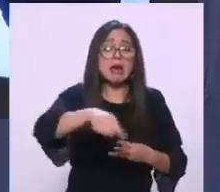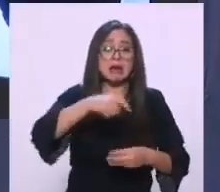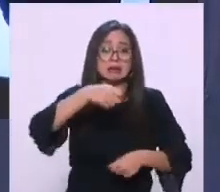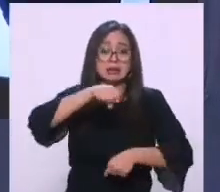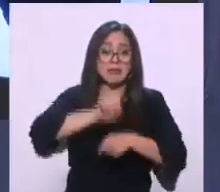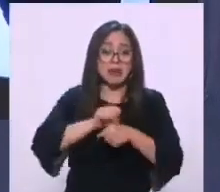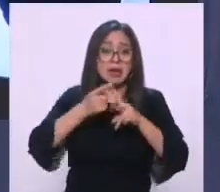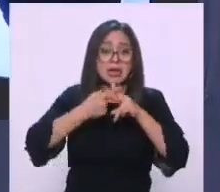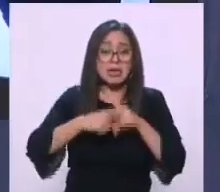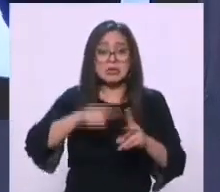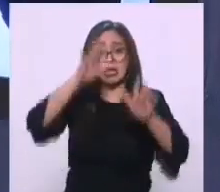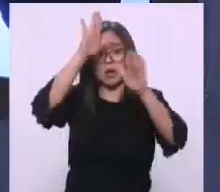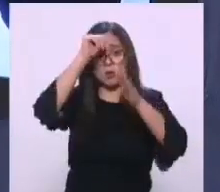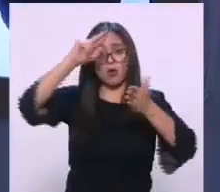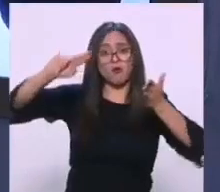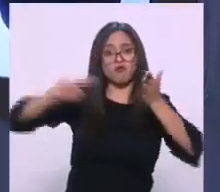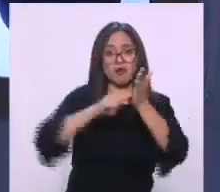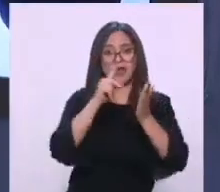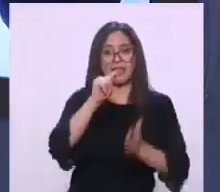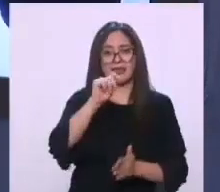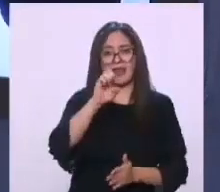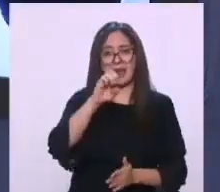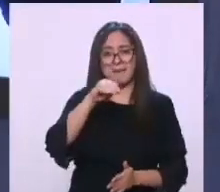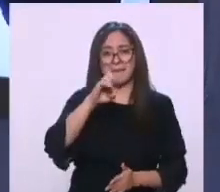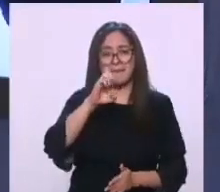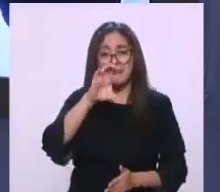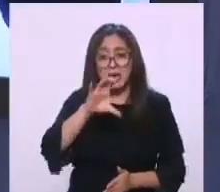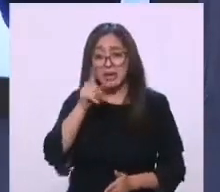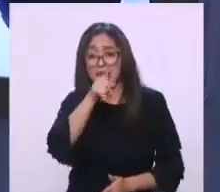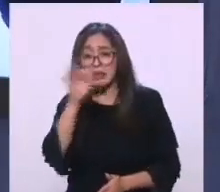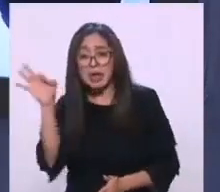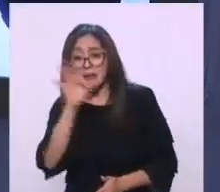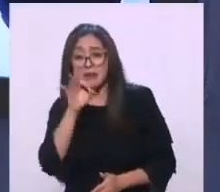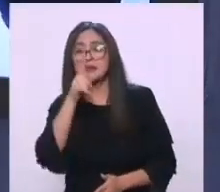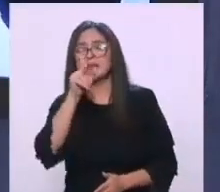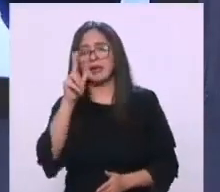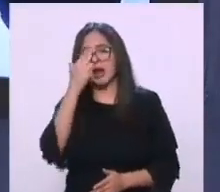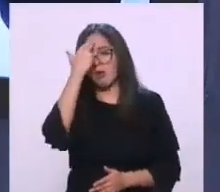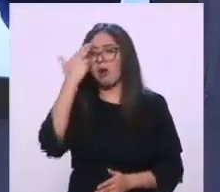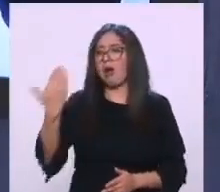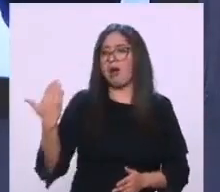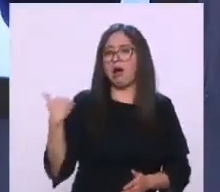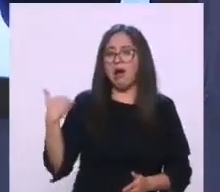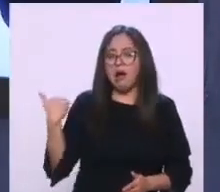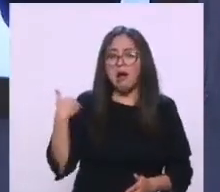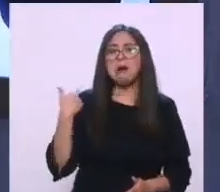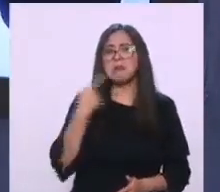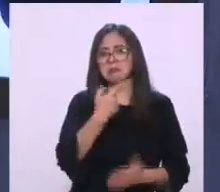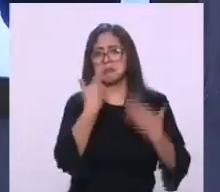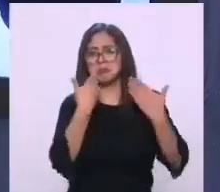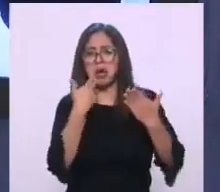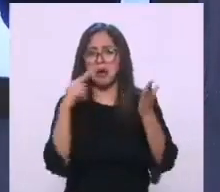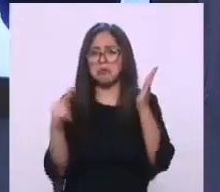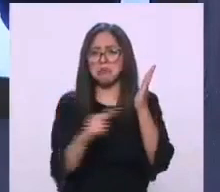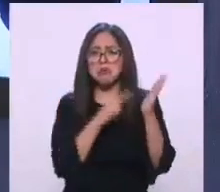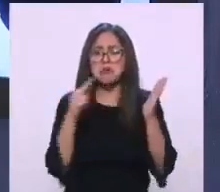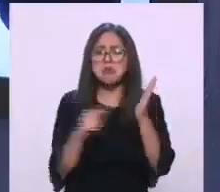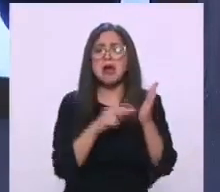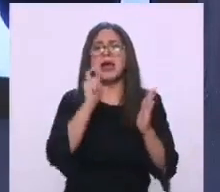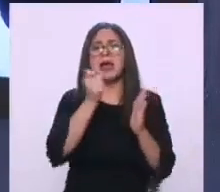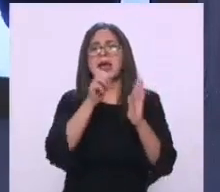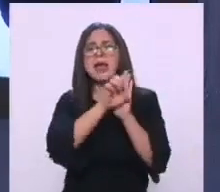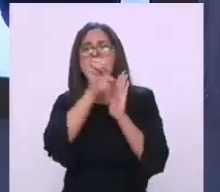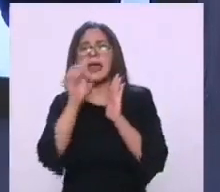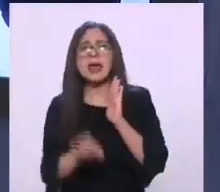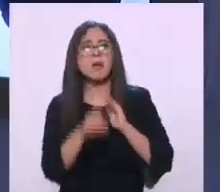seguir estrechando lazos con estas naciones y cooperación? Ya lo hemos visto últimamente, está en buenos términos, no nos mandaron los estadounidenses